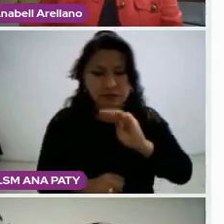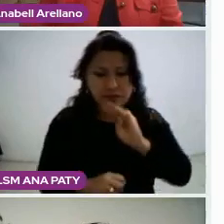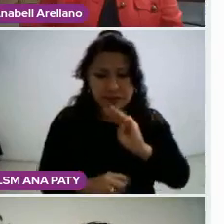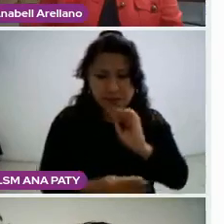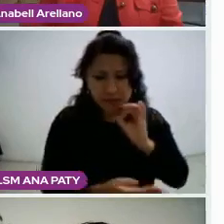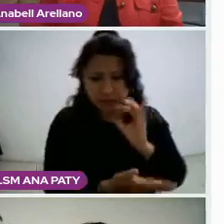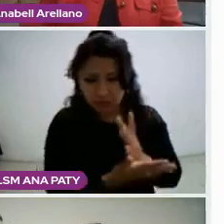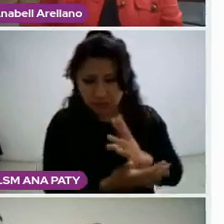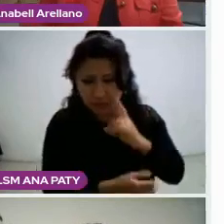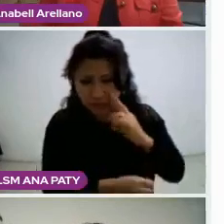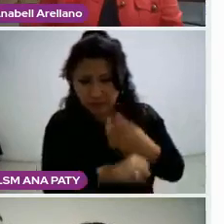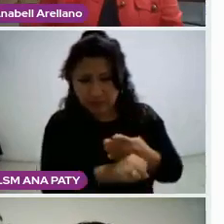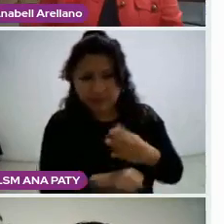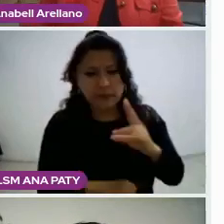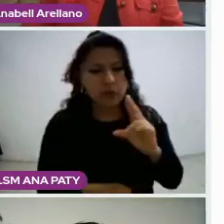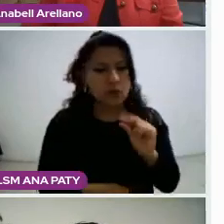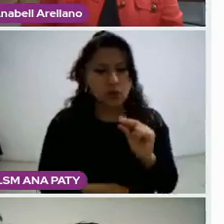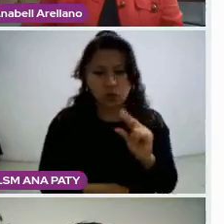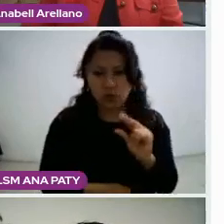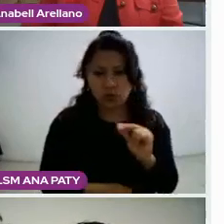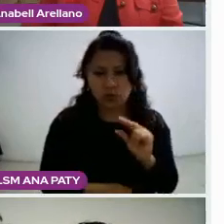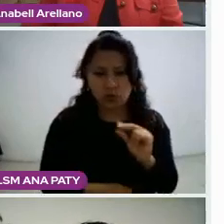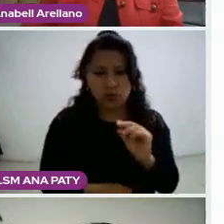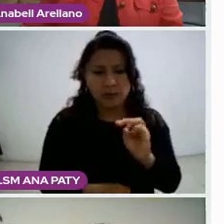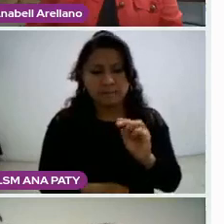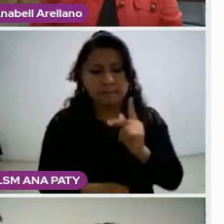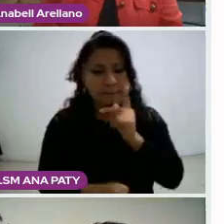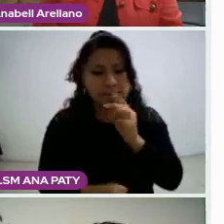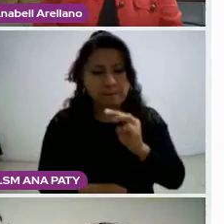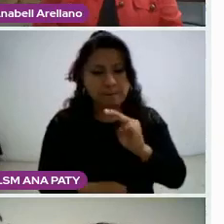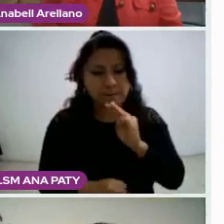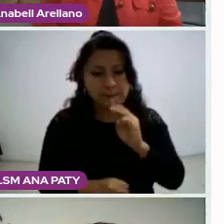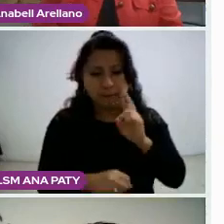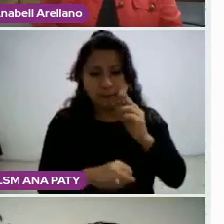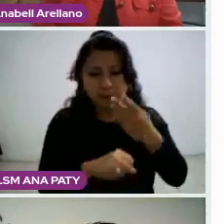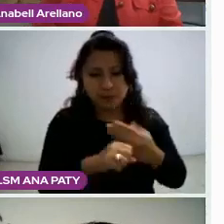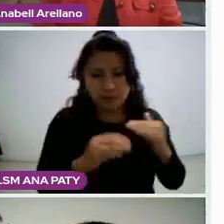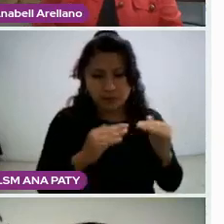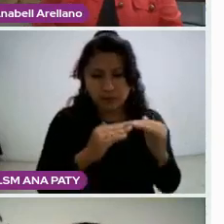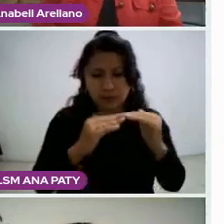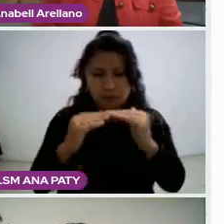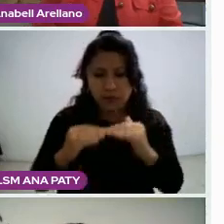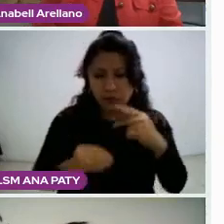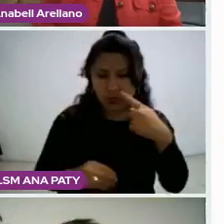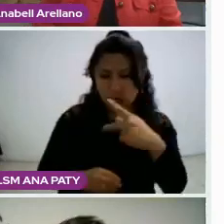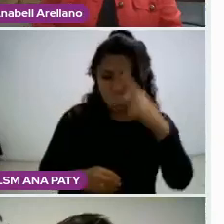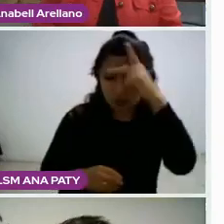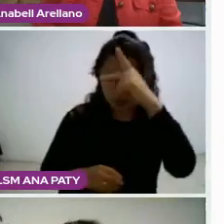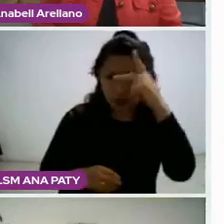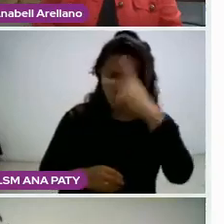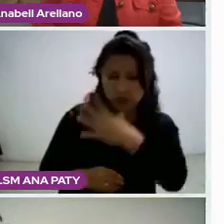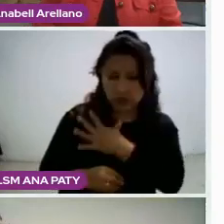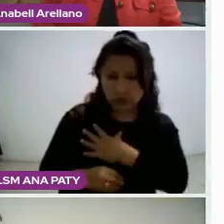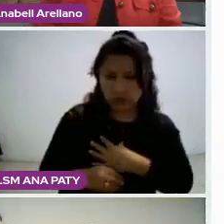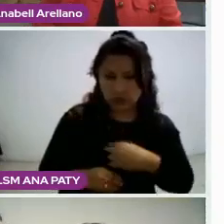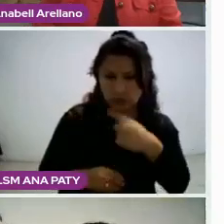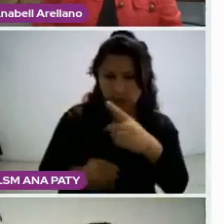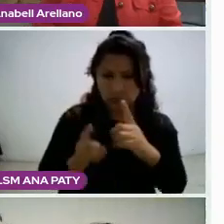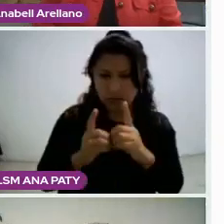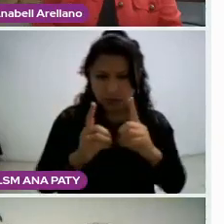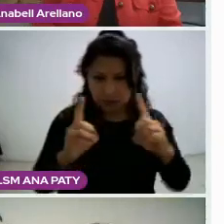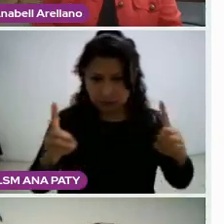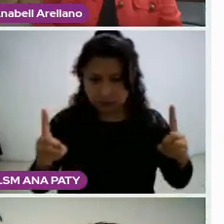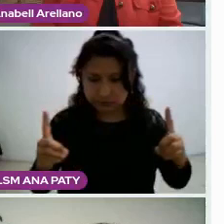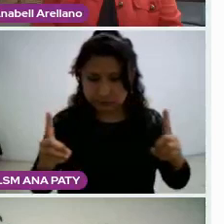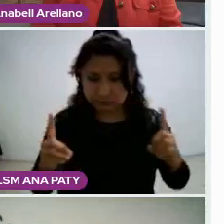muy responsables del desarrollo psicológico de los niños. Esto también hay que irlo